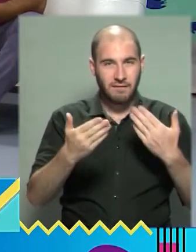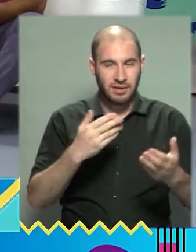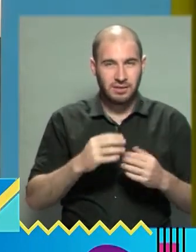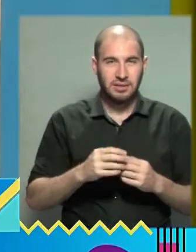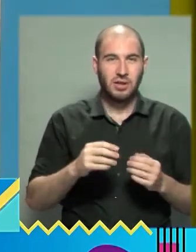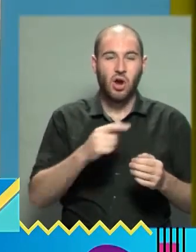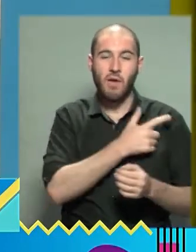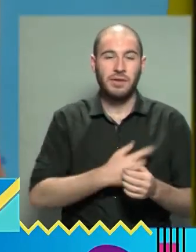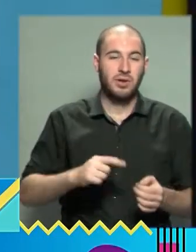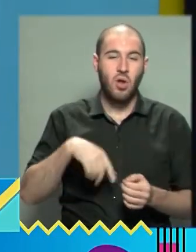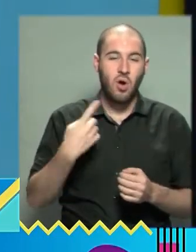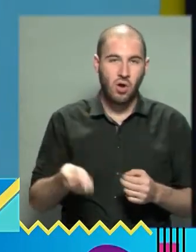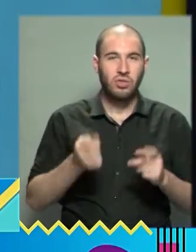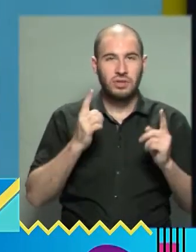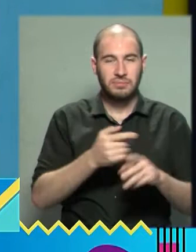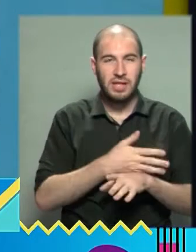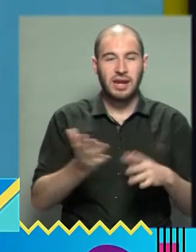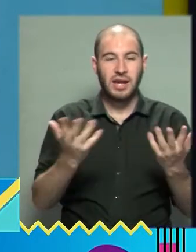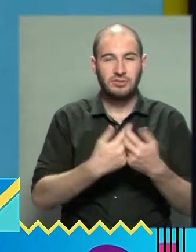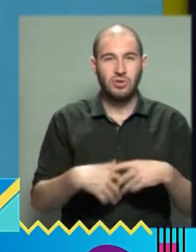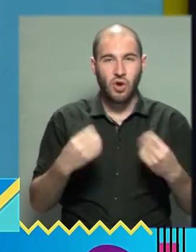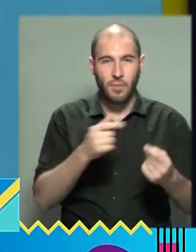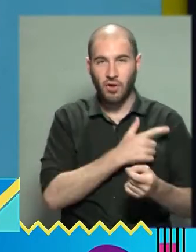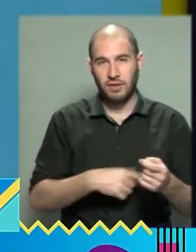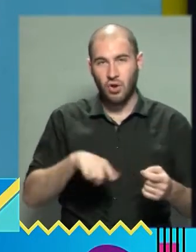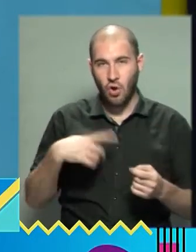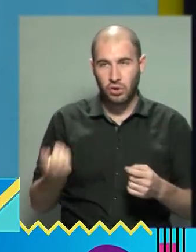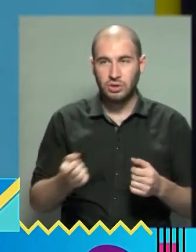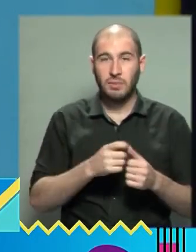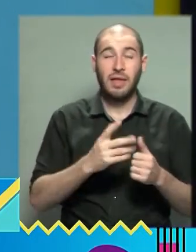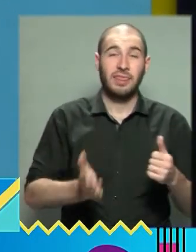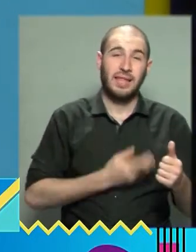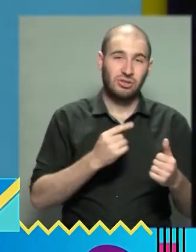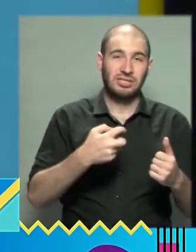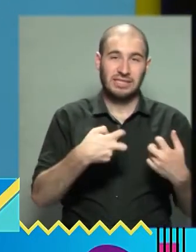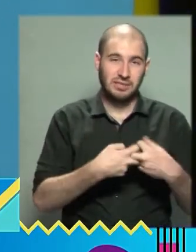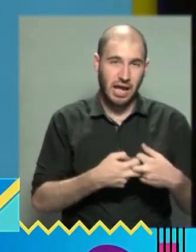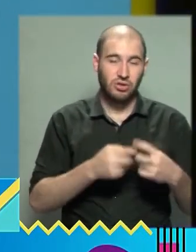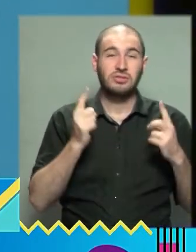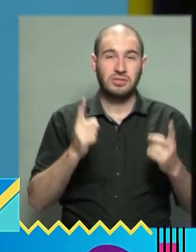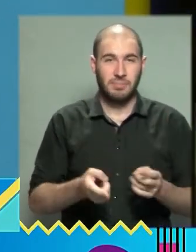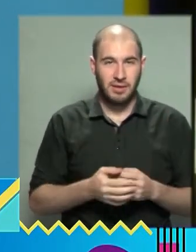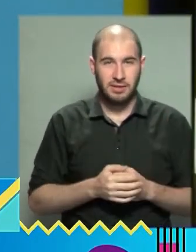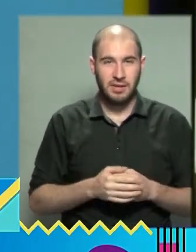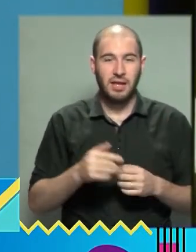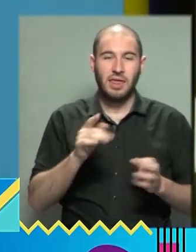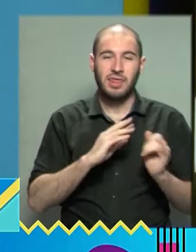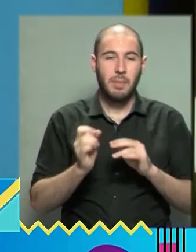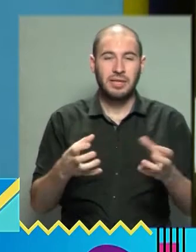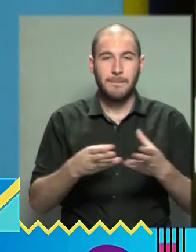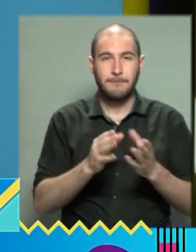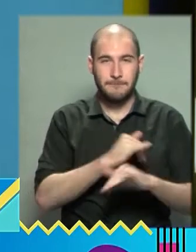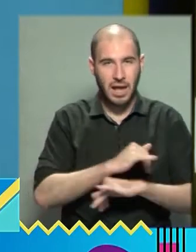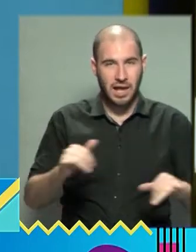a otros gobiernos y cómo ha sido también la relación en otros gobiernos de los dirigentes sindicales y también obviamente el tratamiento